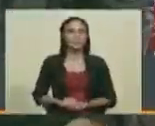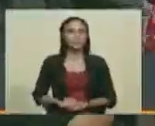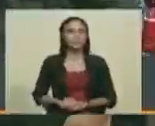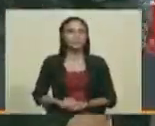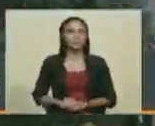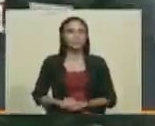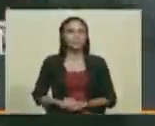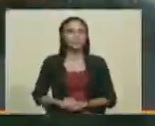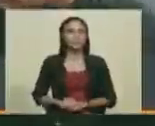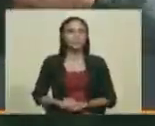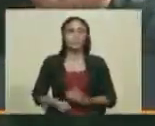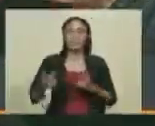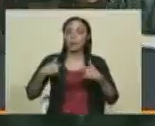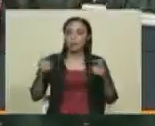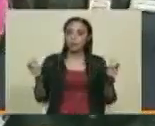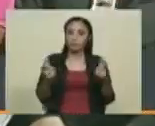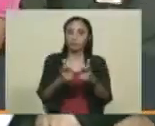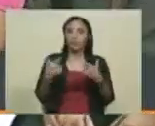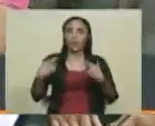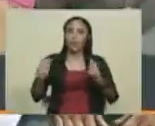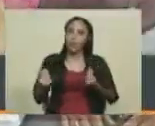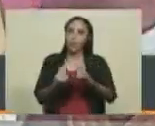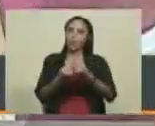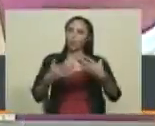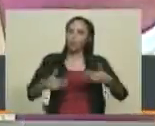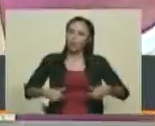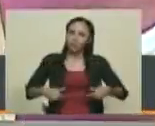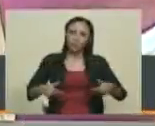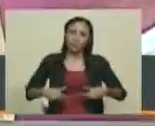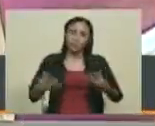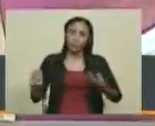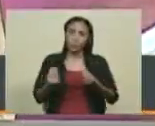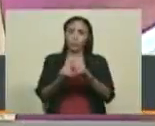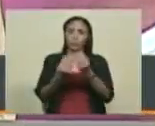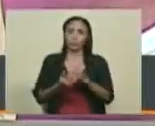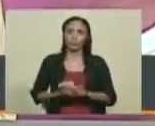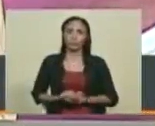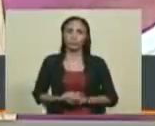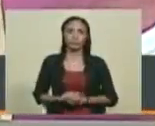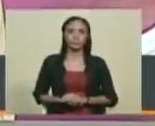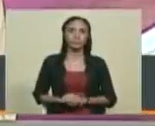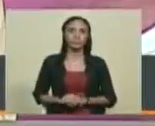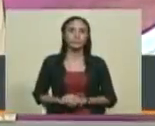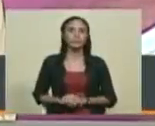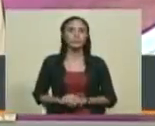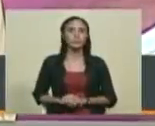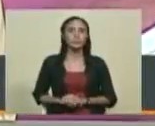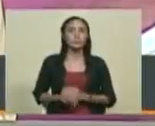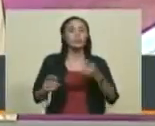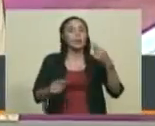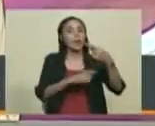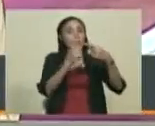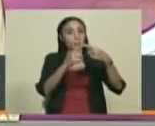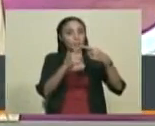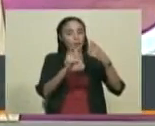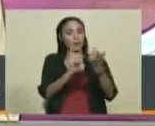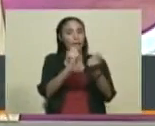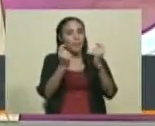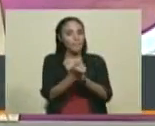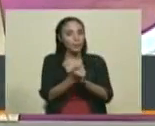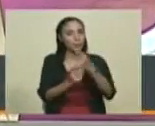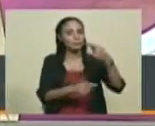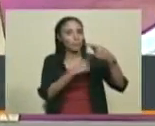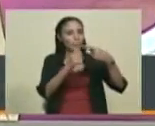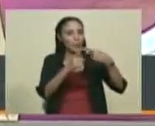A una concentración de esfuerzo. Por eso les decía, la primera revolución es la ética,